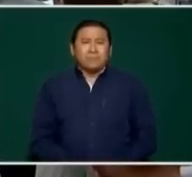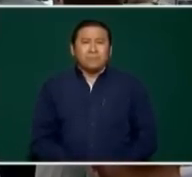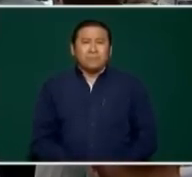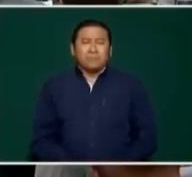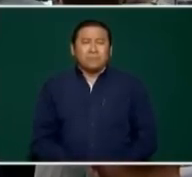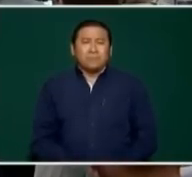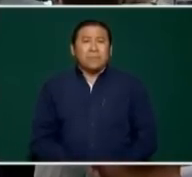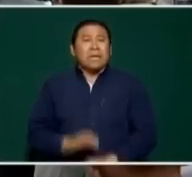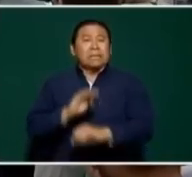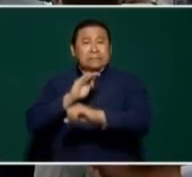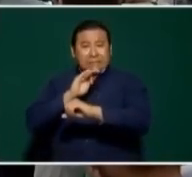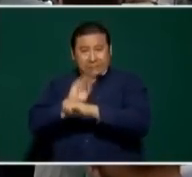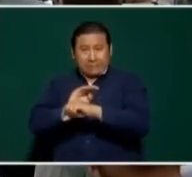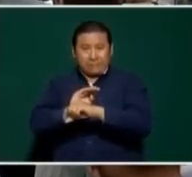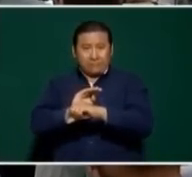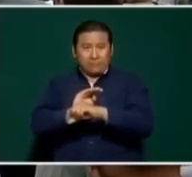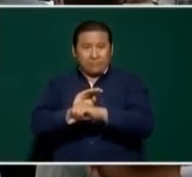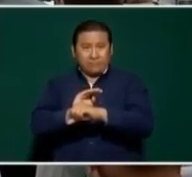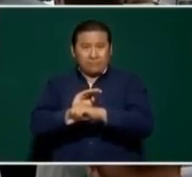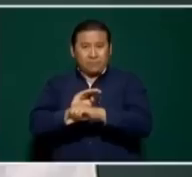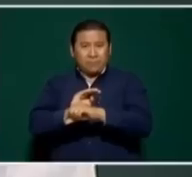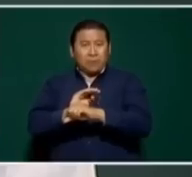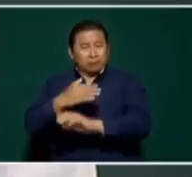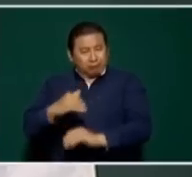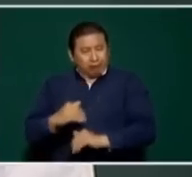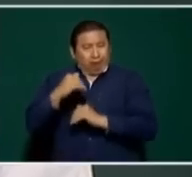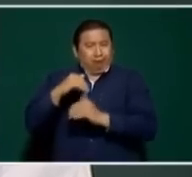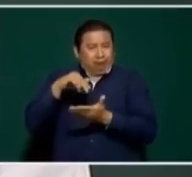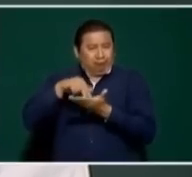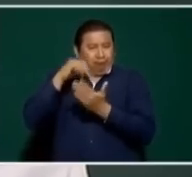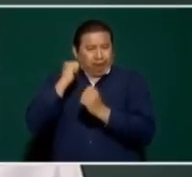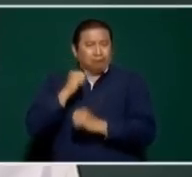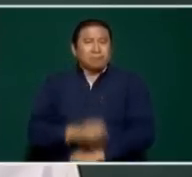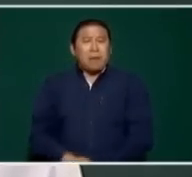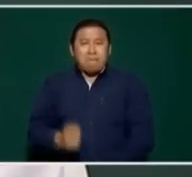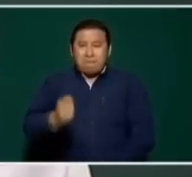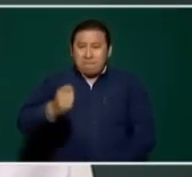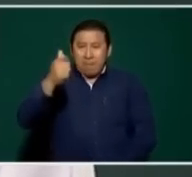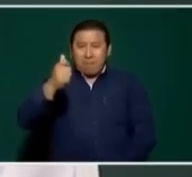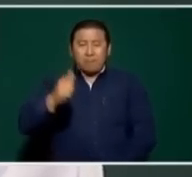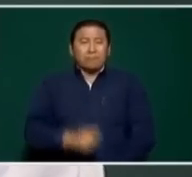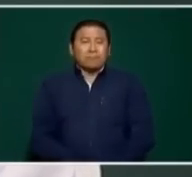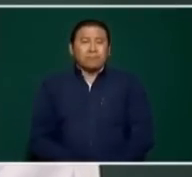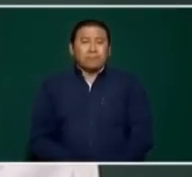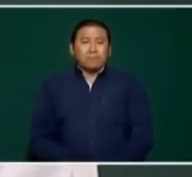a defender mis posturas. En primer lugar,